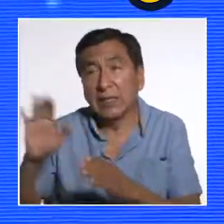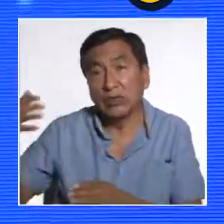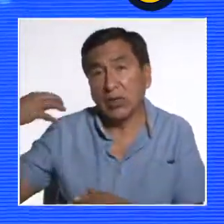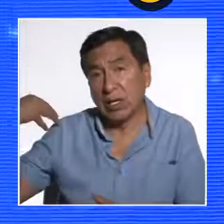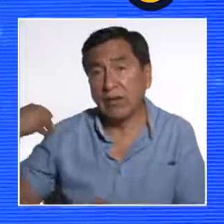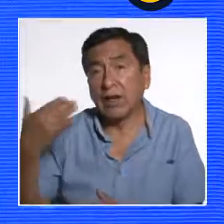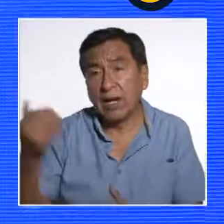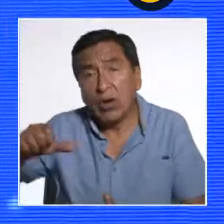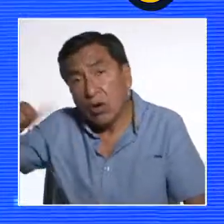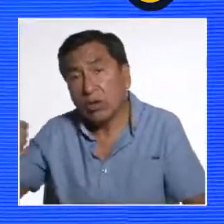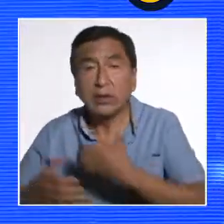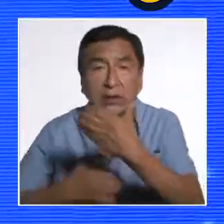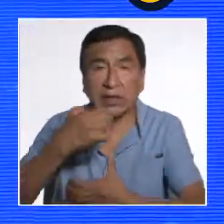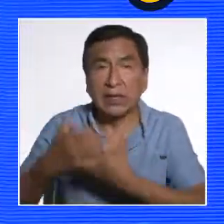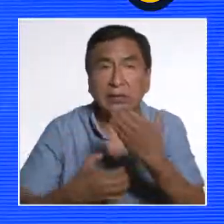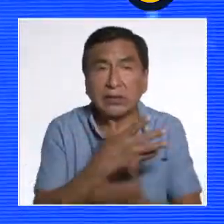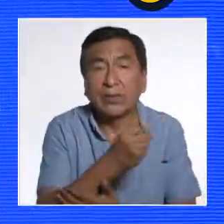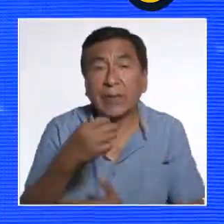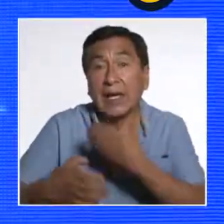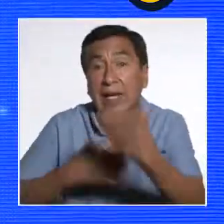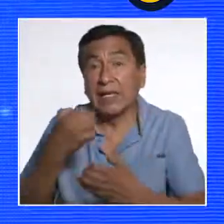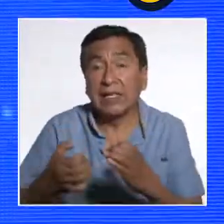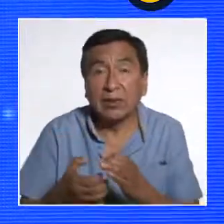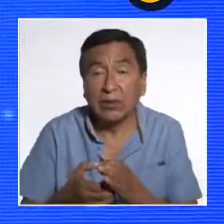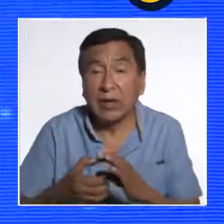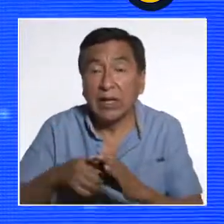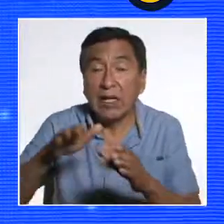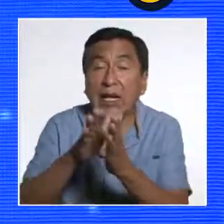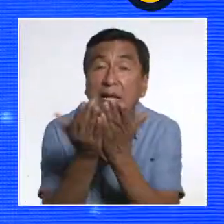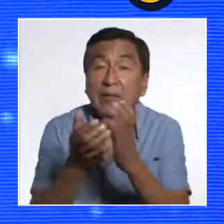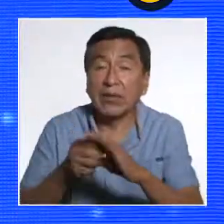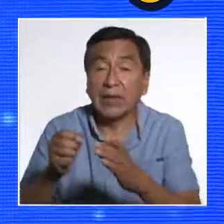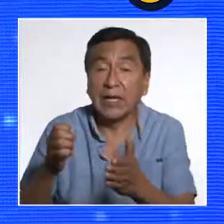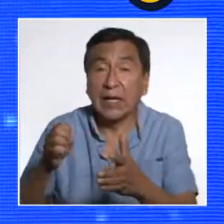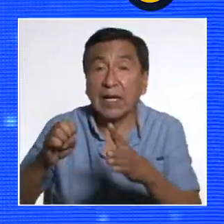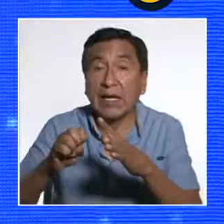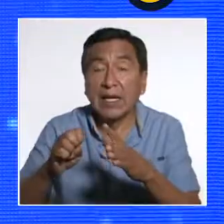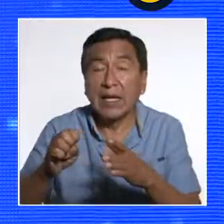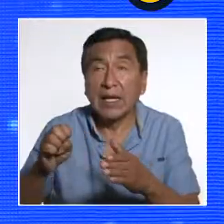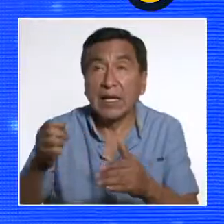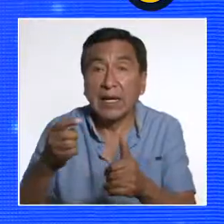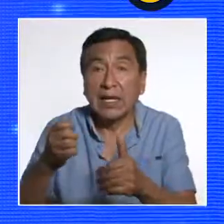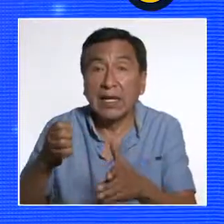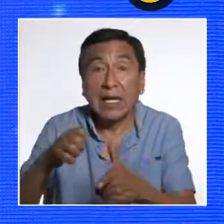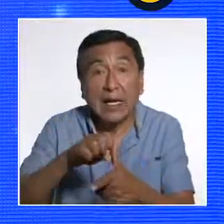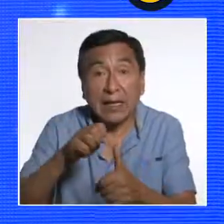otros gritos, el grito de desenfreno en el libro de Éxodo, capítulo